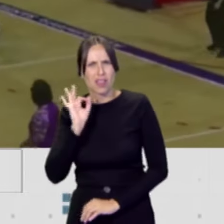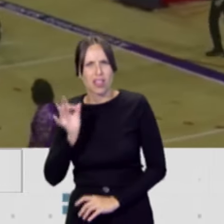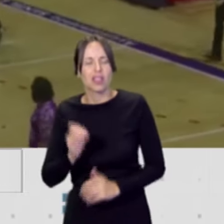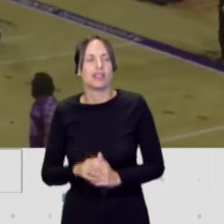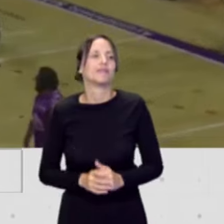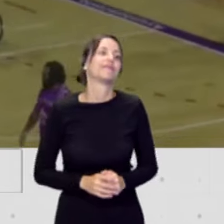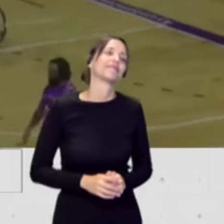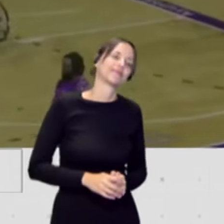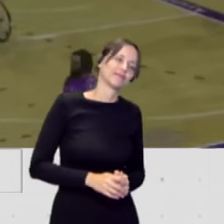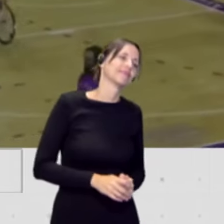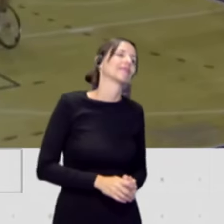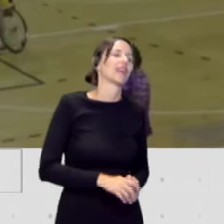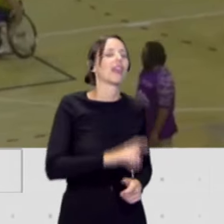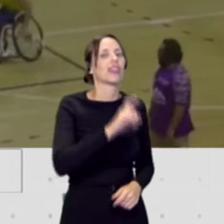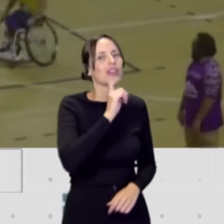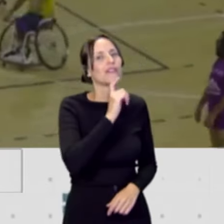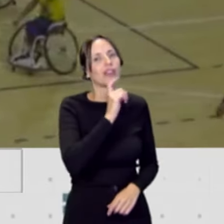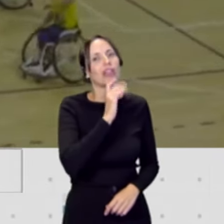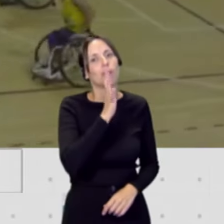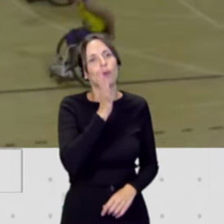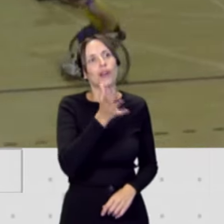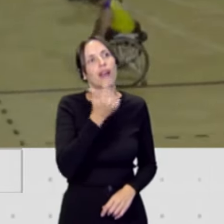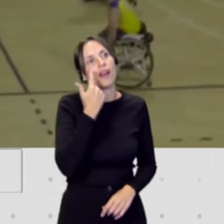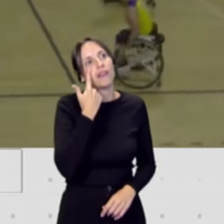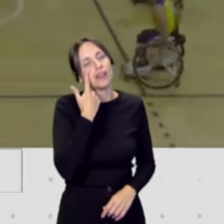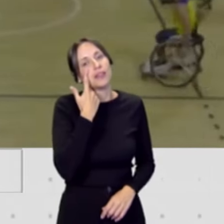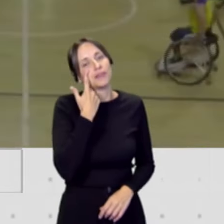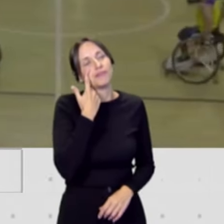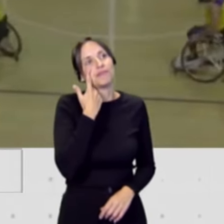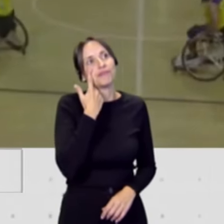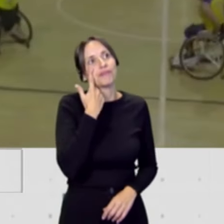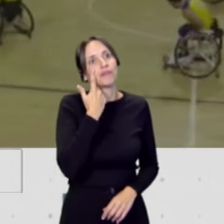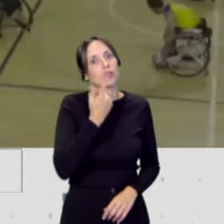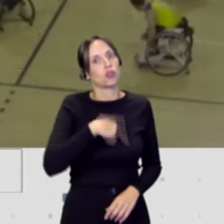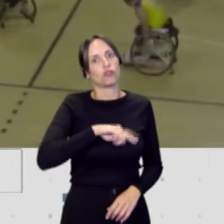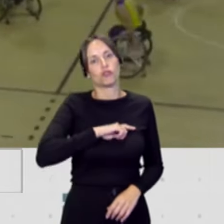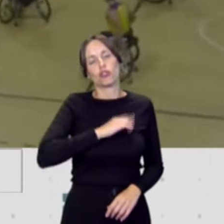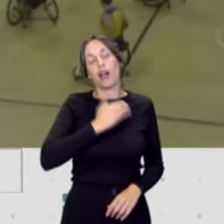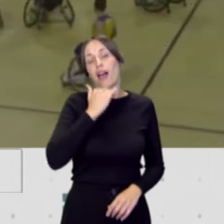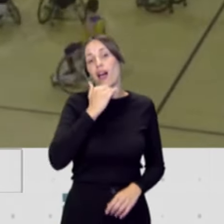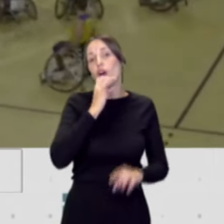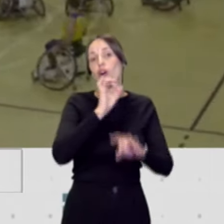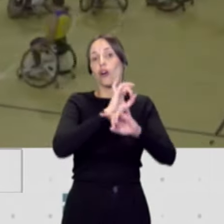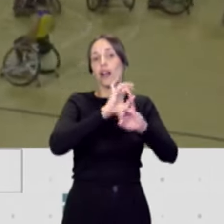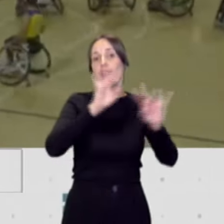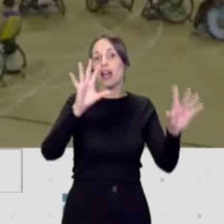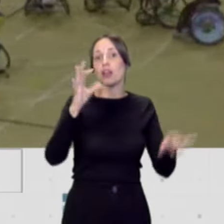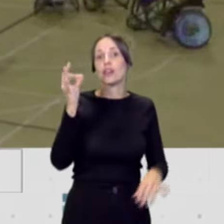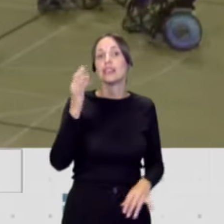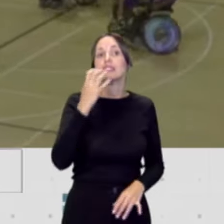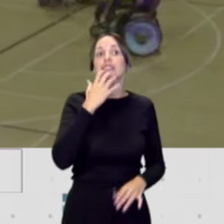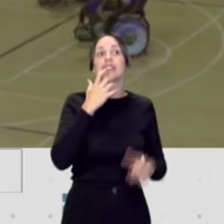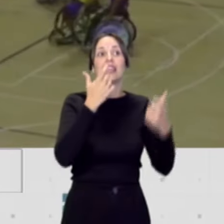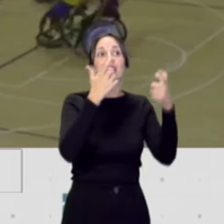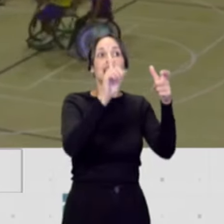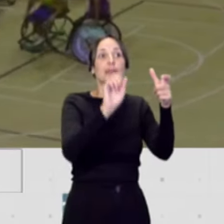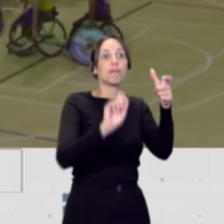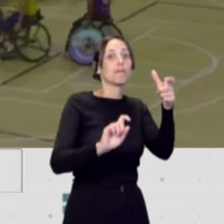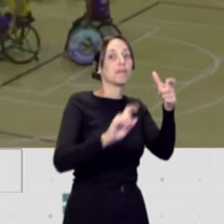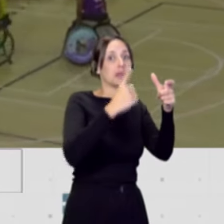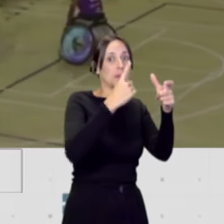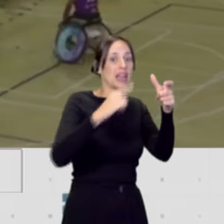Sí, es complicado porque, vamos a ver, la idea nuestra y lo que tenemos claro es que si hemos subido a primera, hemos mantenido, y llevamos